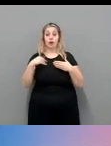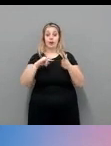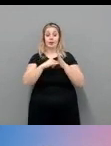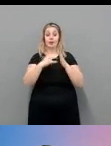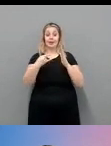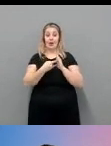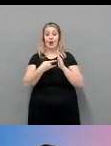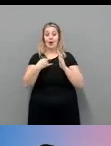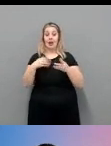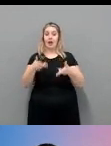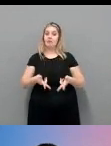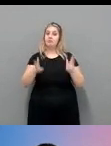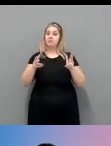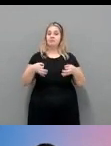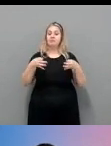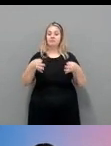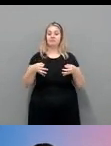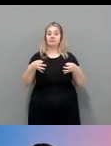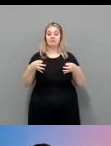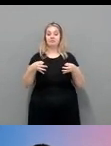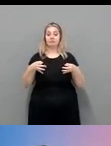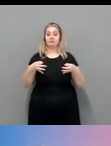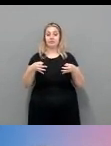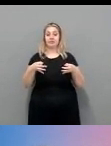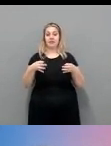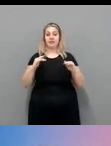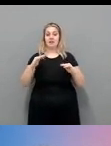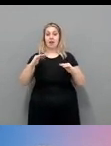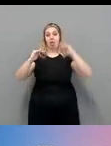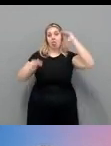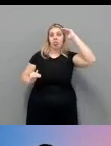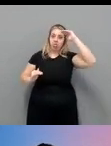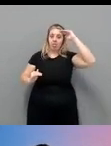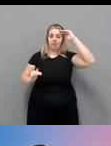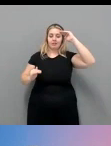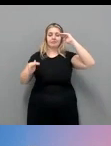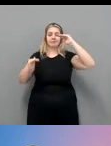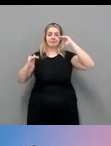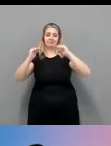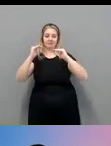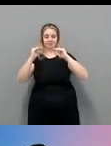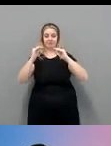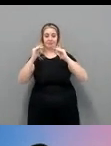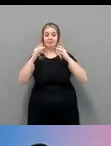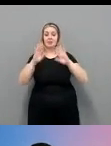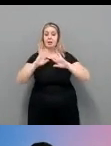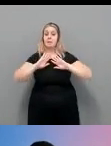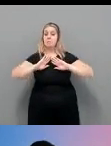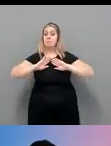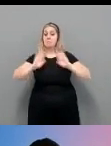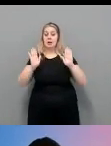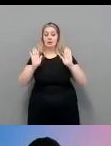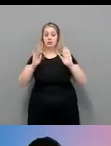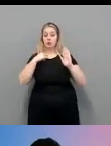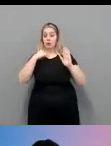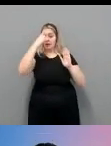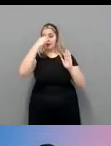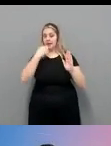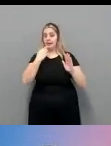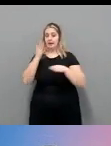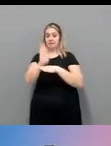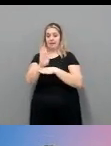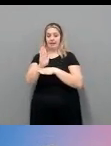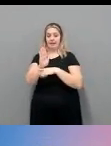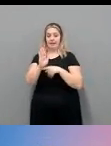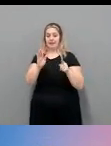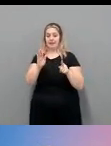tecnología de apoyo reducir esa asimetría. Pongo simplemente una imagen que es representativa, que